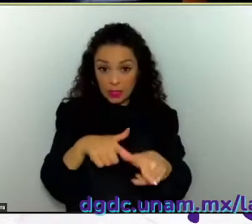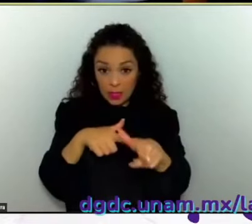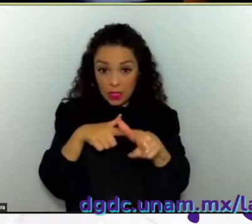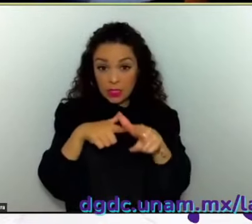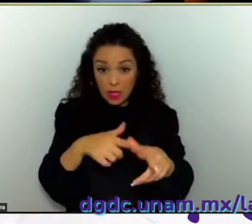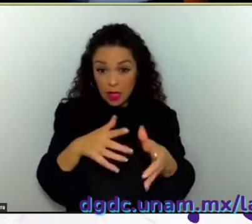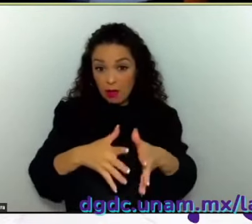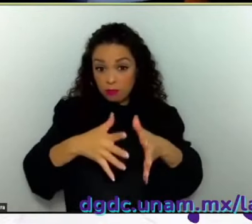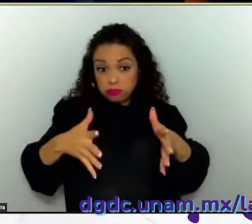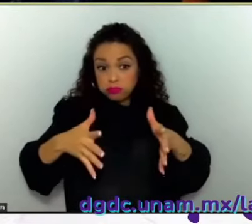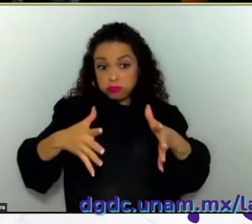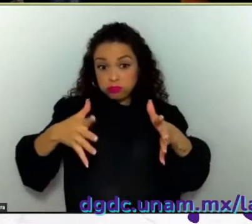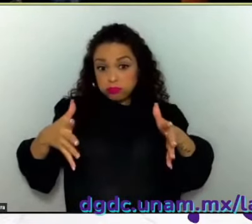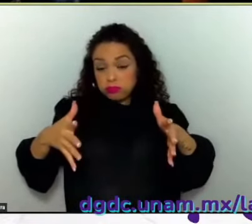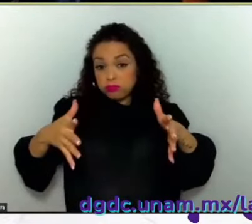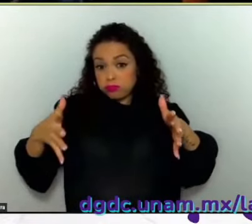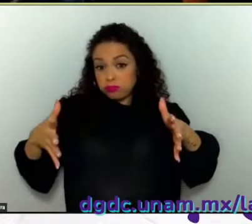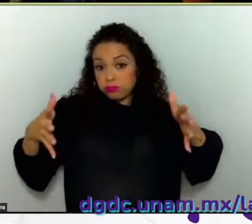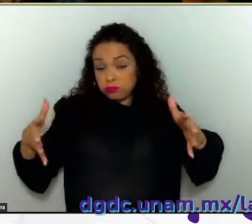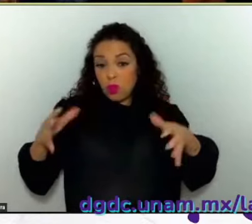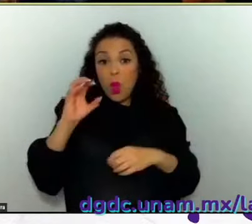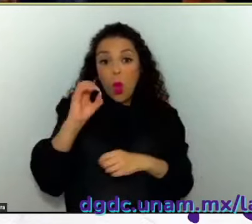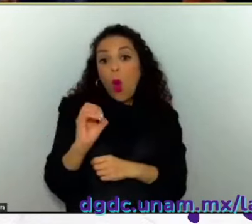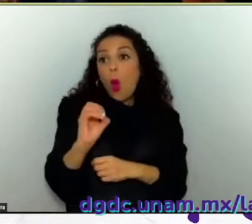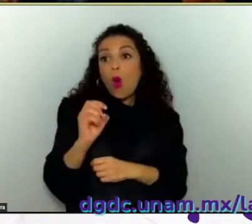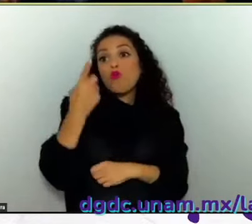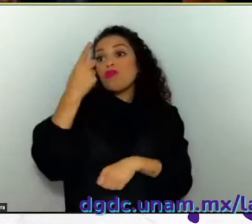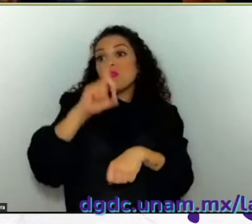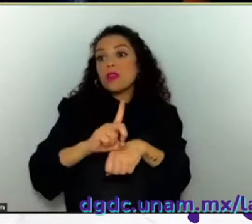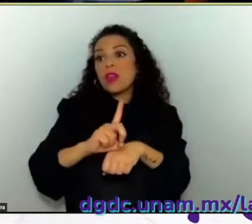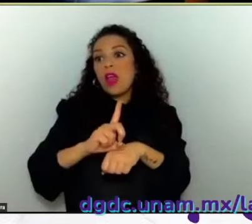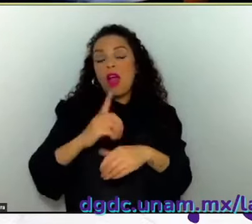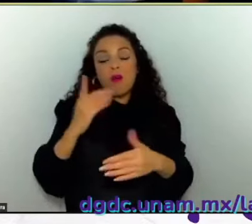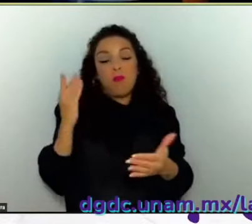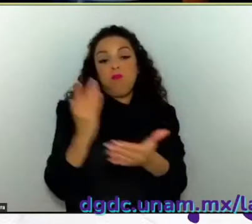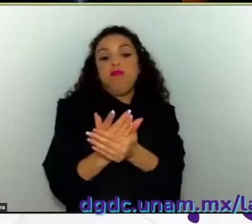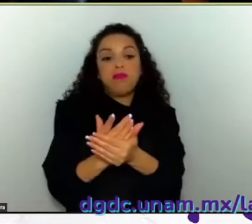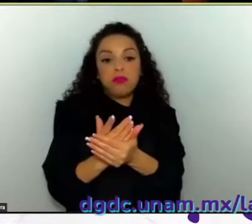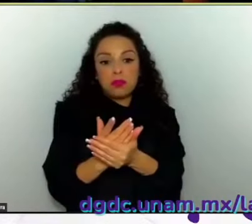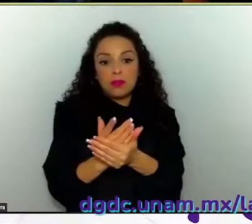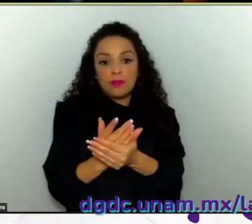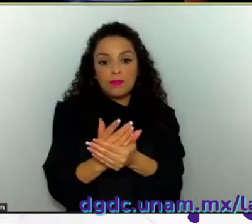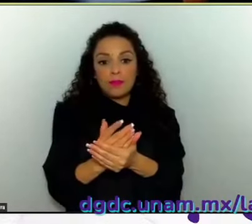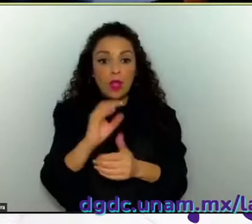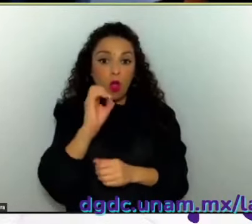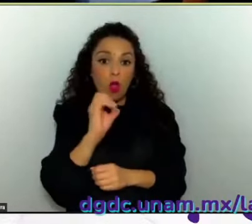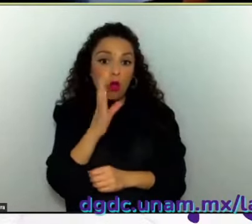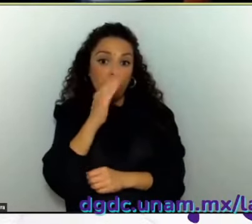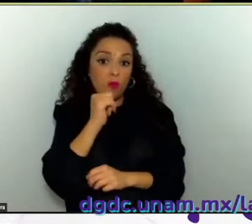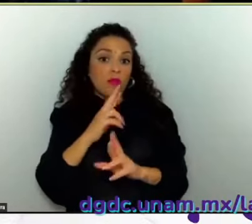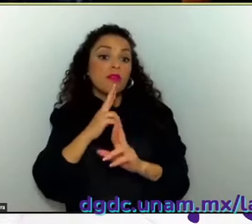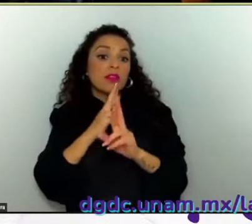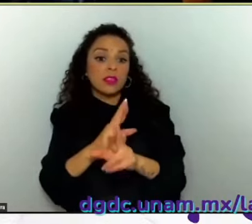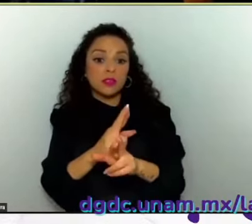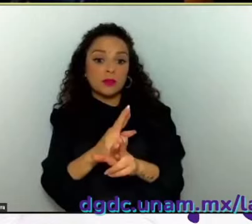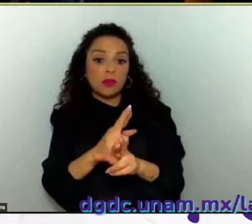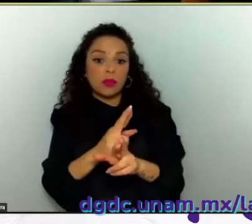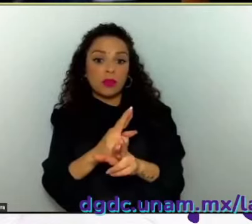o colapsará en algún momento. Y claramente no podemos responder esta pregunta sin hablar de la energía oscura. Así